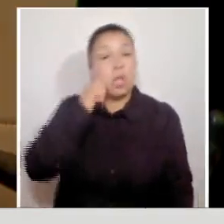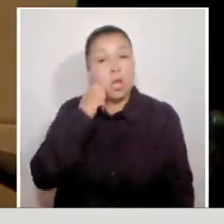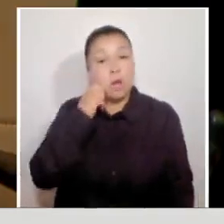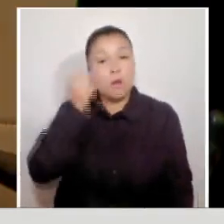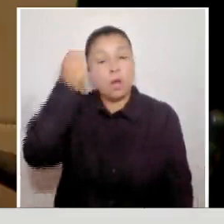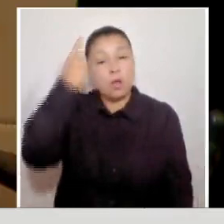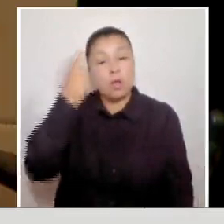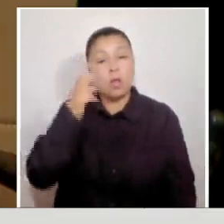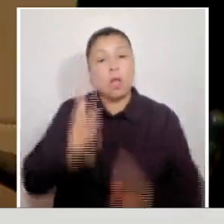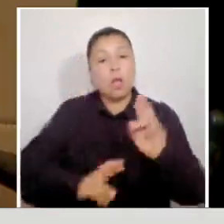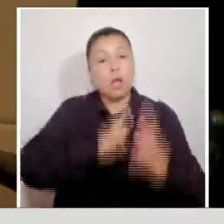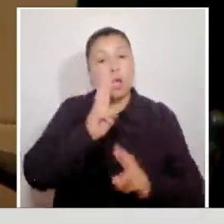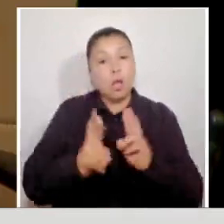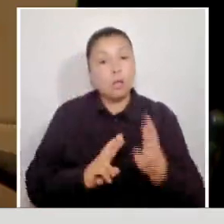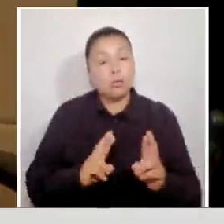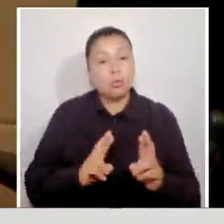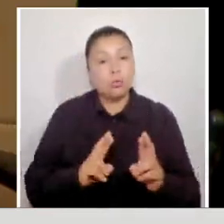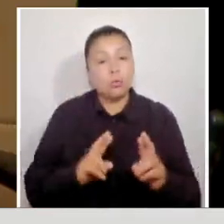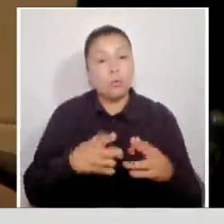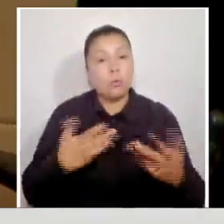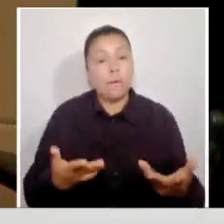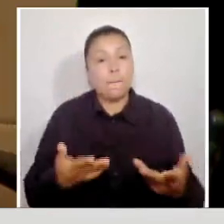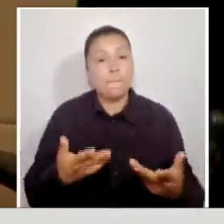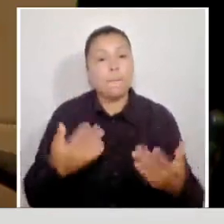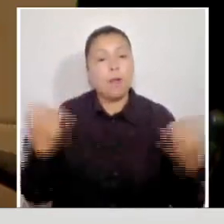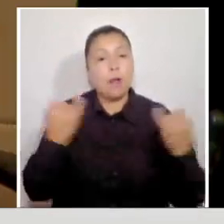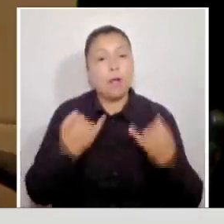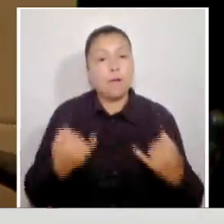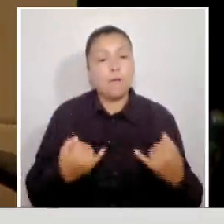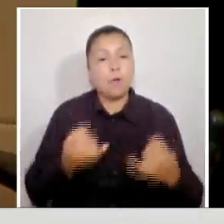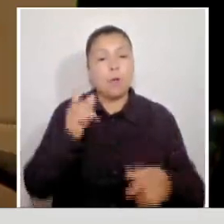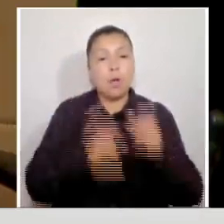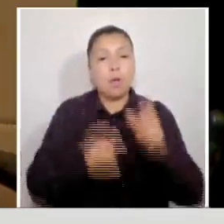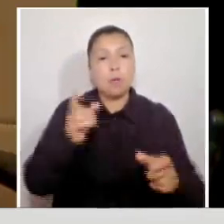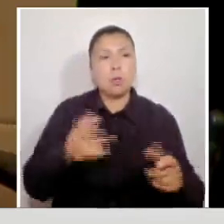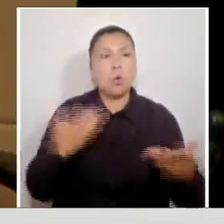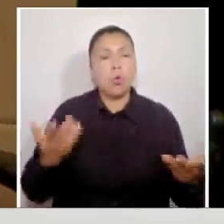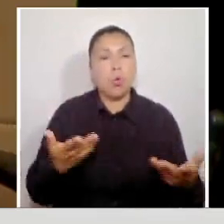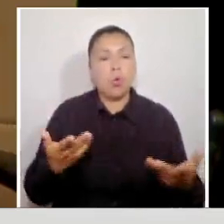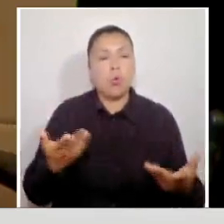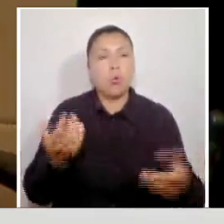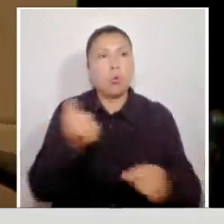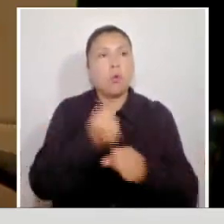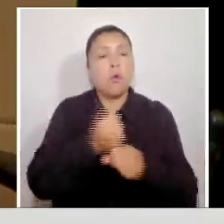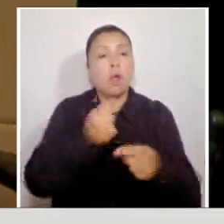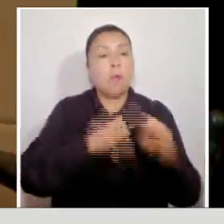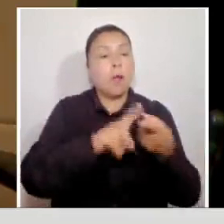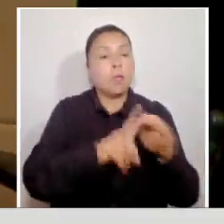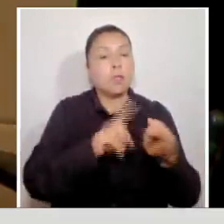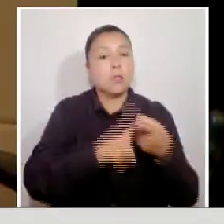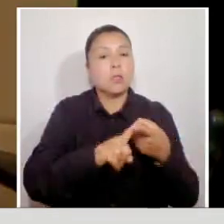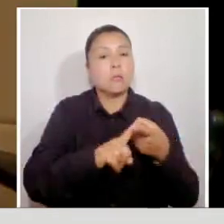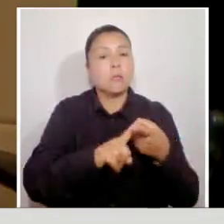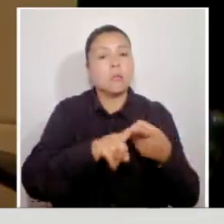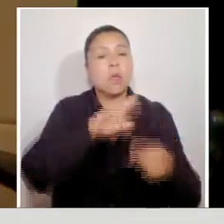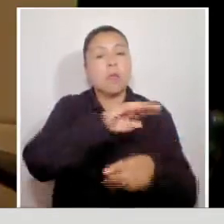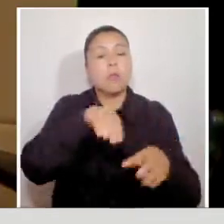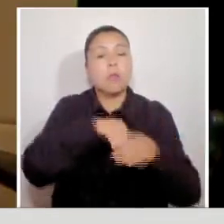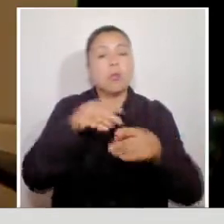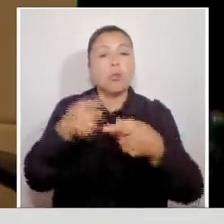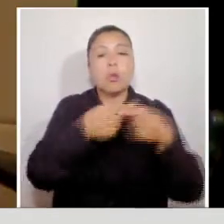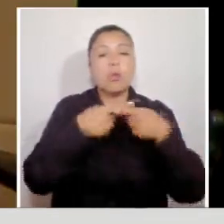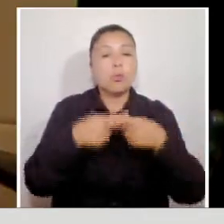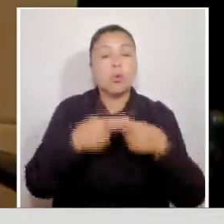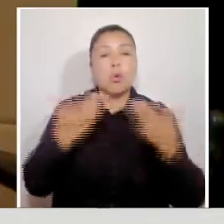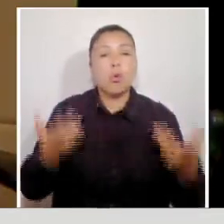relación de entre la manera en que las personas funcionan y cómo participan dentro de nuestra sociedad así como